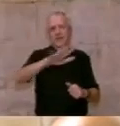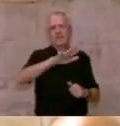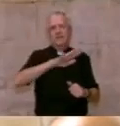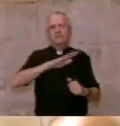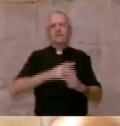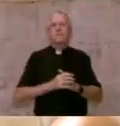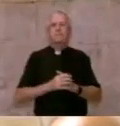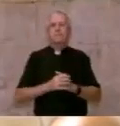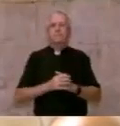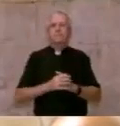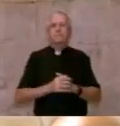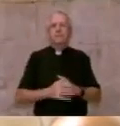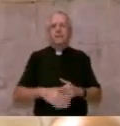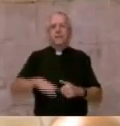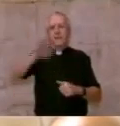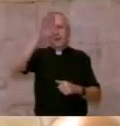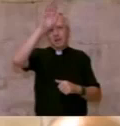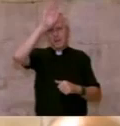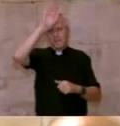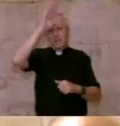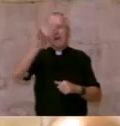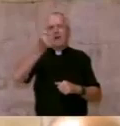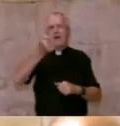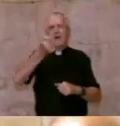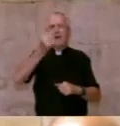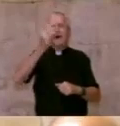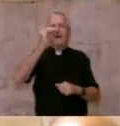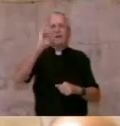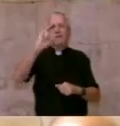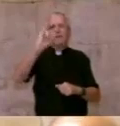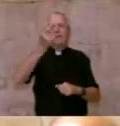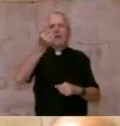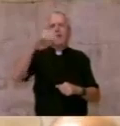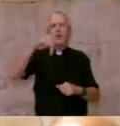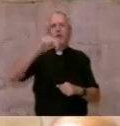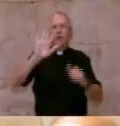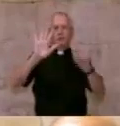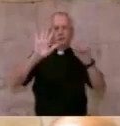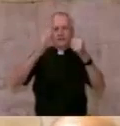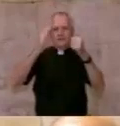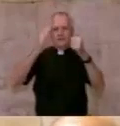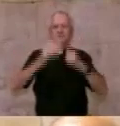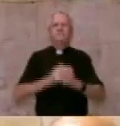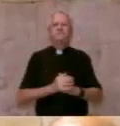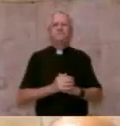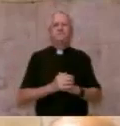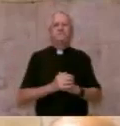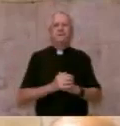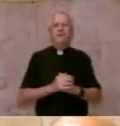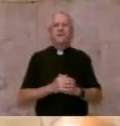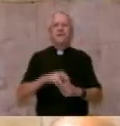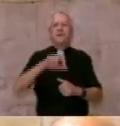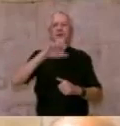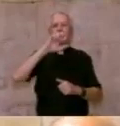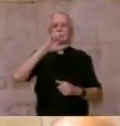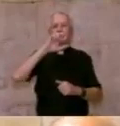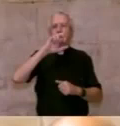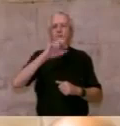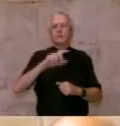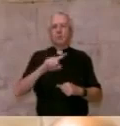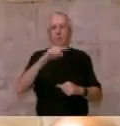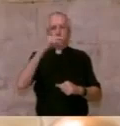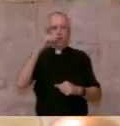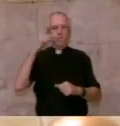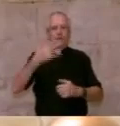iglesia, el Papa Adriano VI. Querido Monseñor Sergi, el obispo es un hombre de